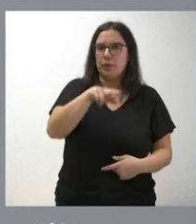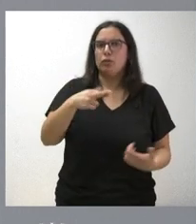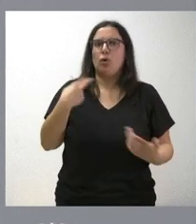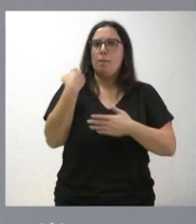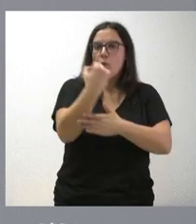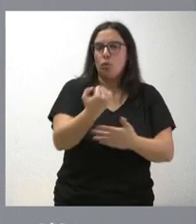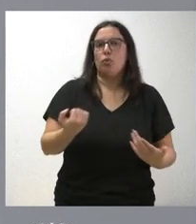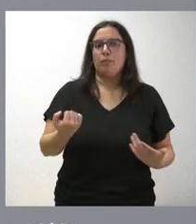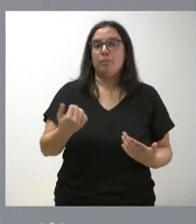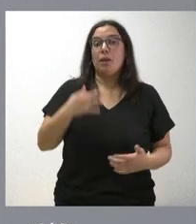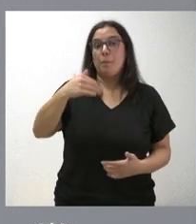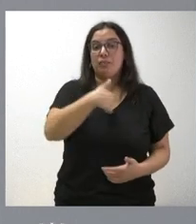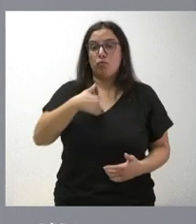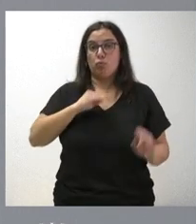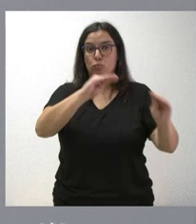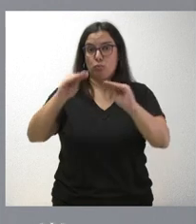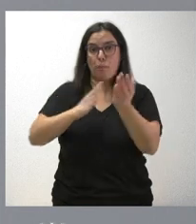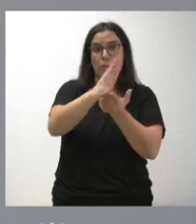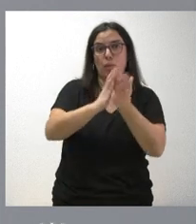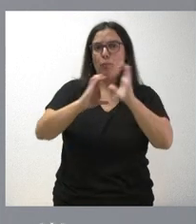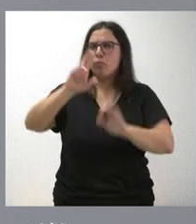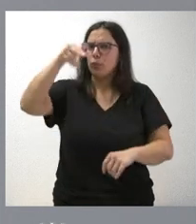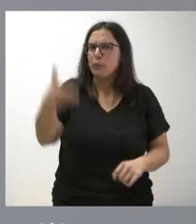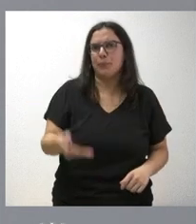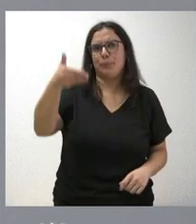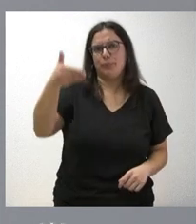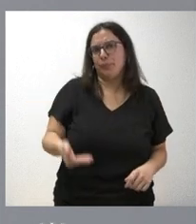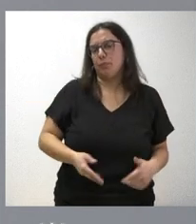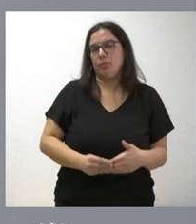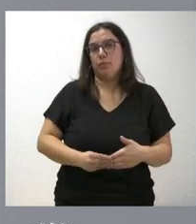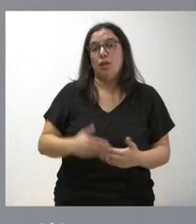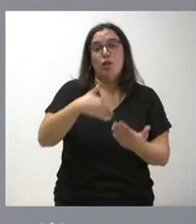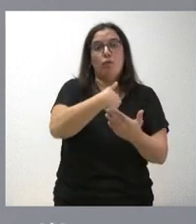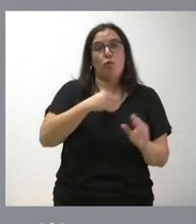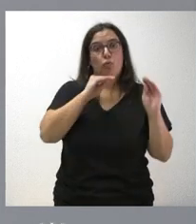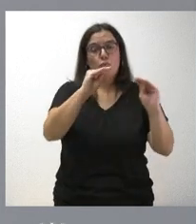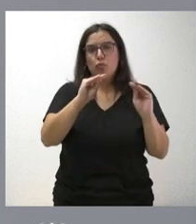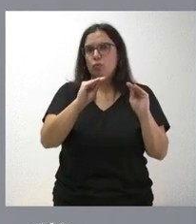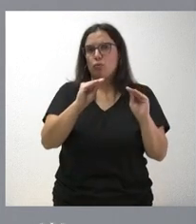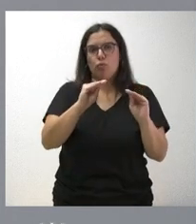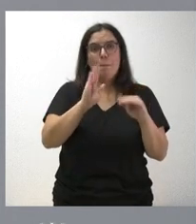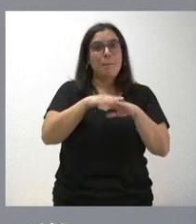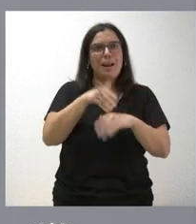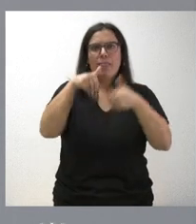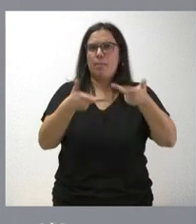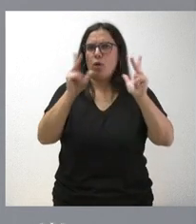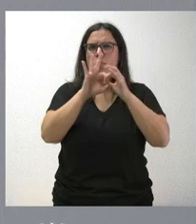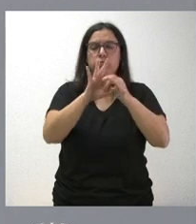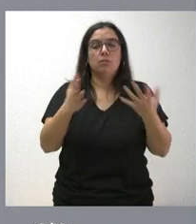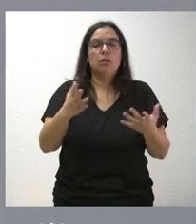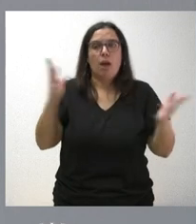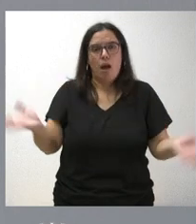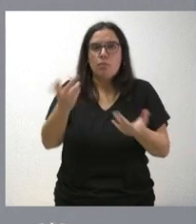que el papel de los medios de comunicación es imprescindible que el papel de los medios de comunicación es fundamental en democracia y Les animo a